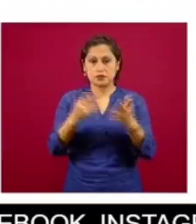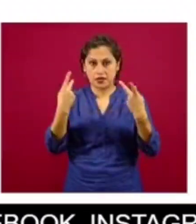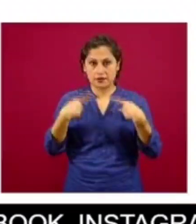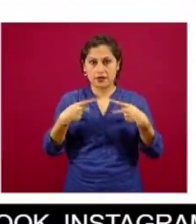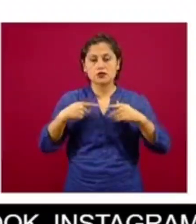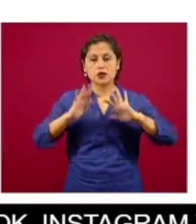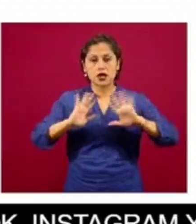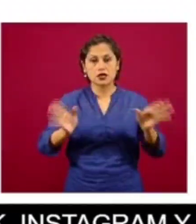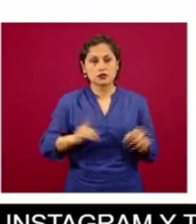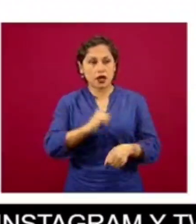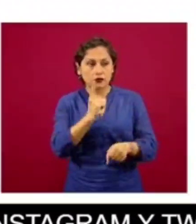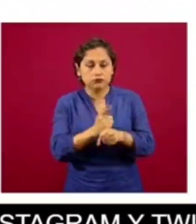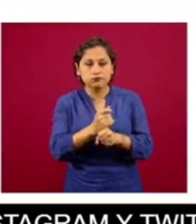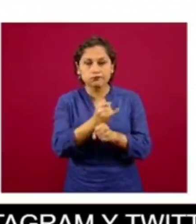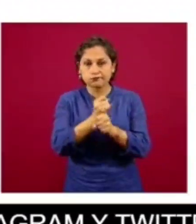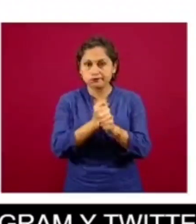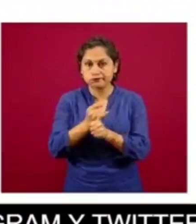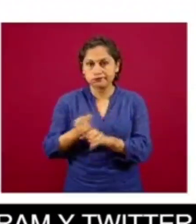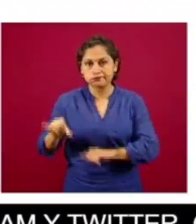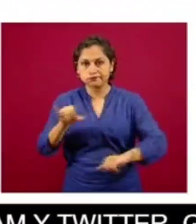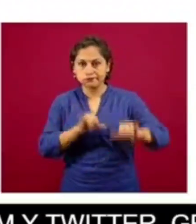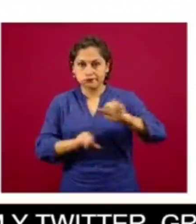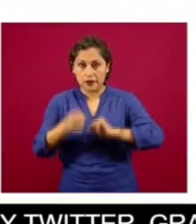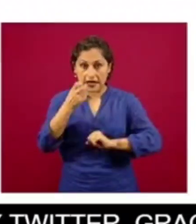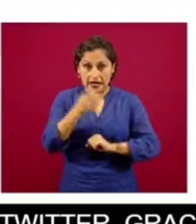ya estudiadas, de las cuales